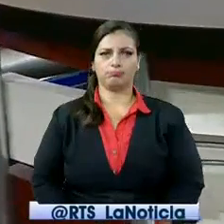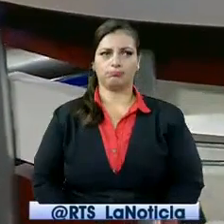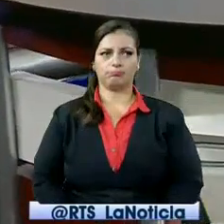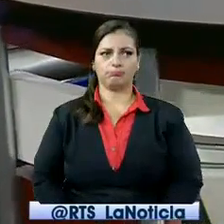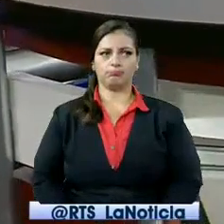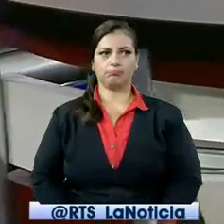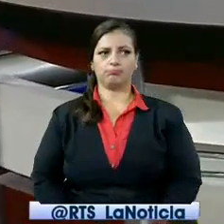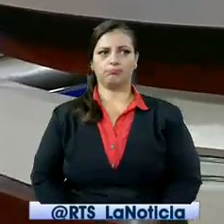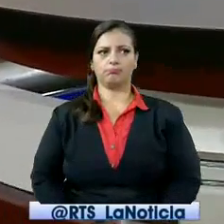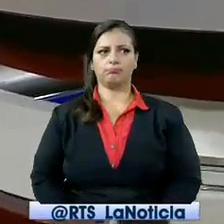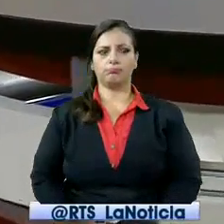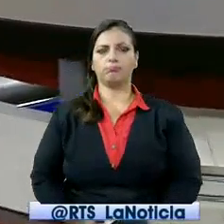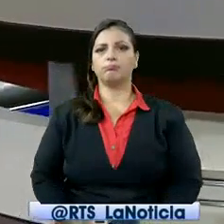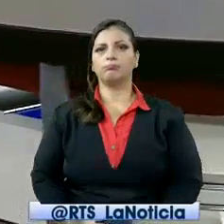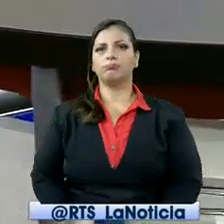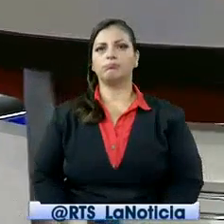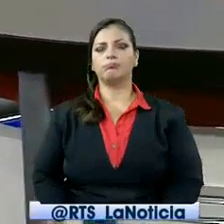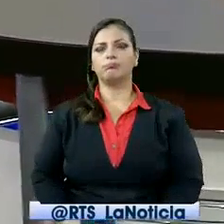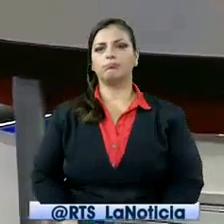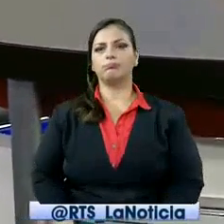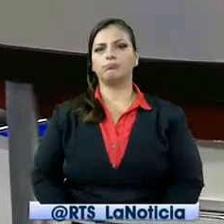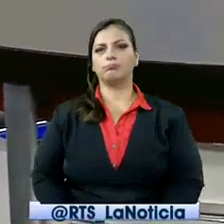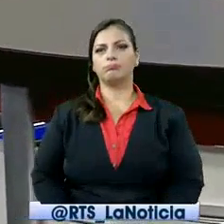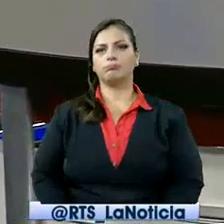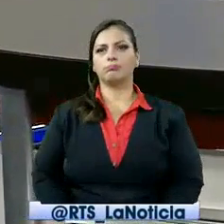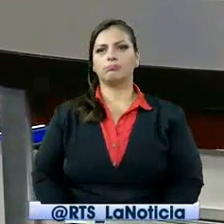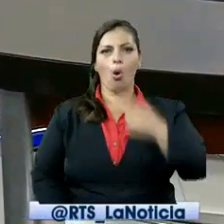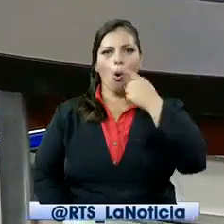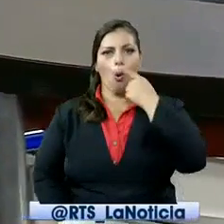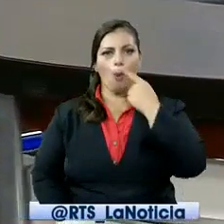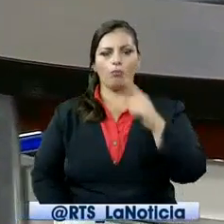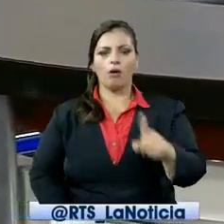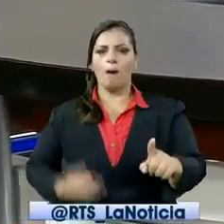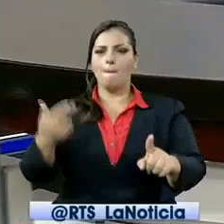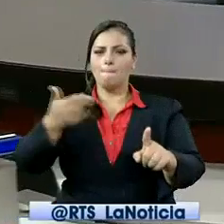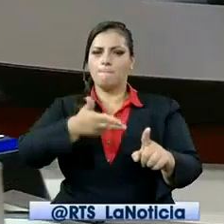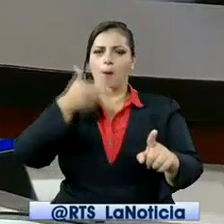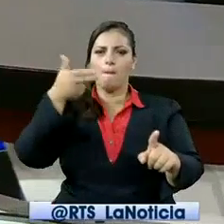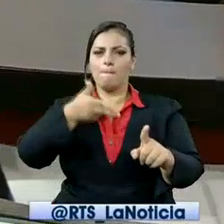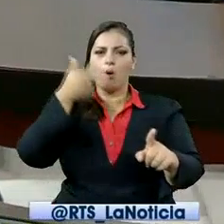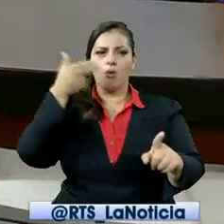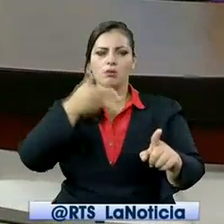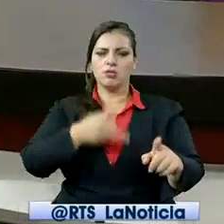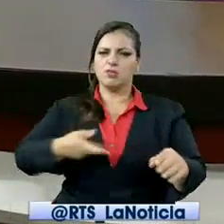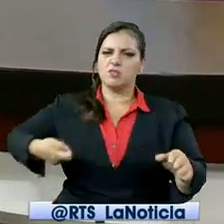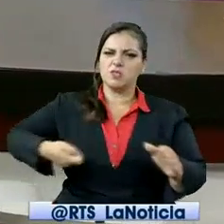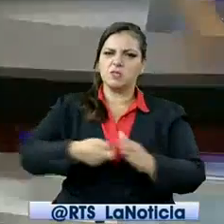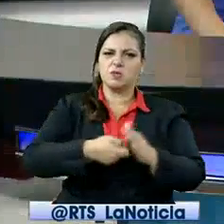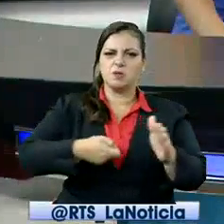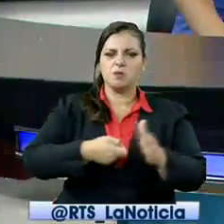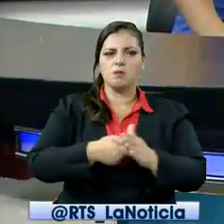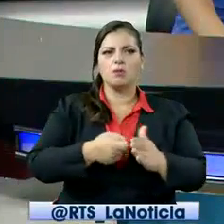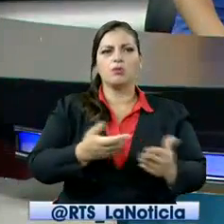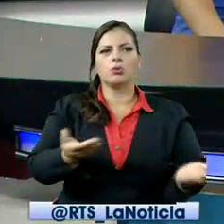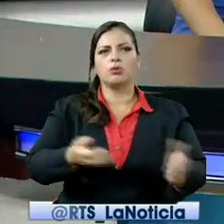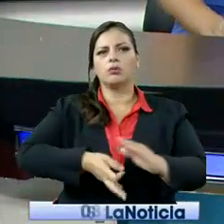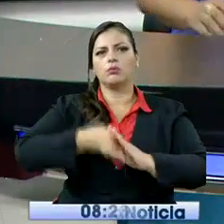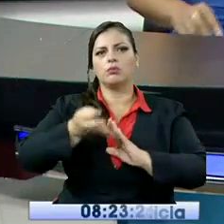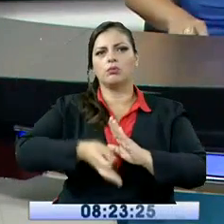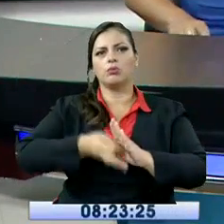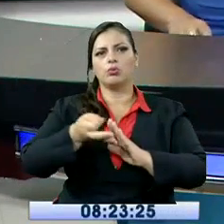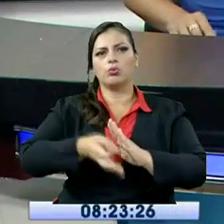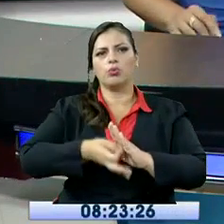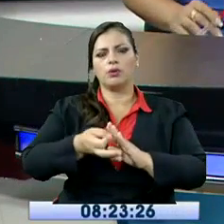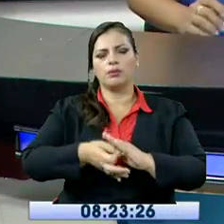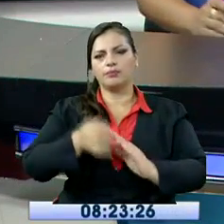Y un hombre fue herido con dos impactos de bala y otras heridas cortopunzantes en la Ciudadela El Recreo del Cantón Durán, en la provincia del Guayas. El ataque